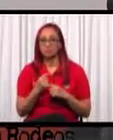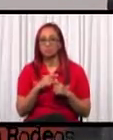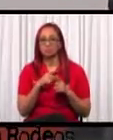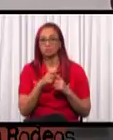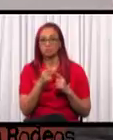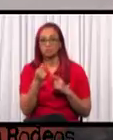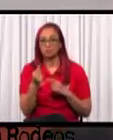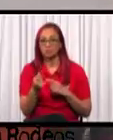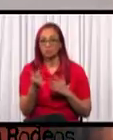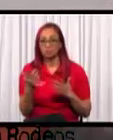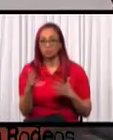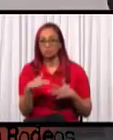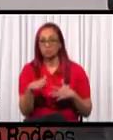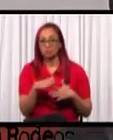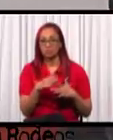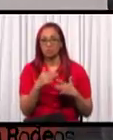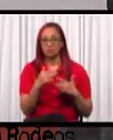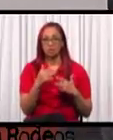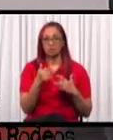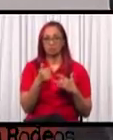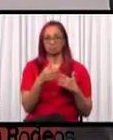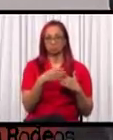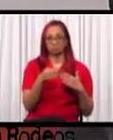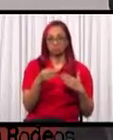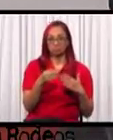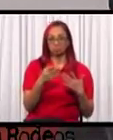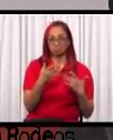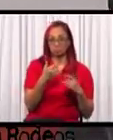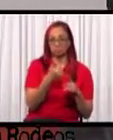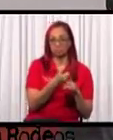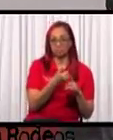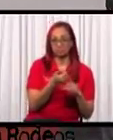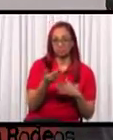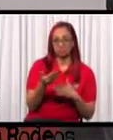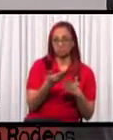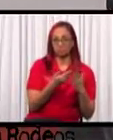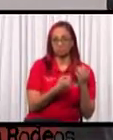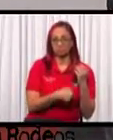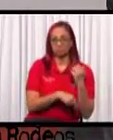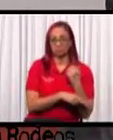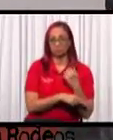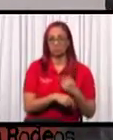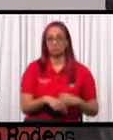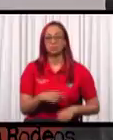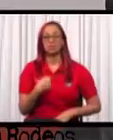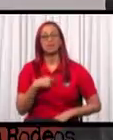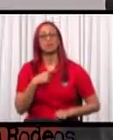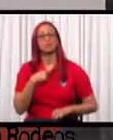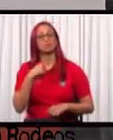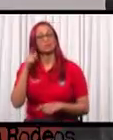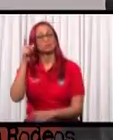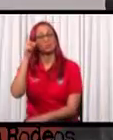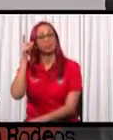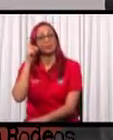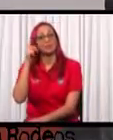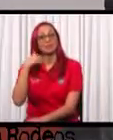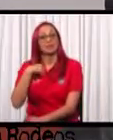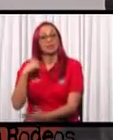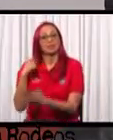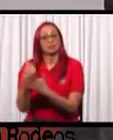ese precio de $9, y es al precio a como nos exportan a nosotros. Entonces, lógicamente, ahí viene un subsidio en ese